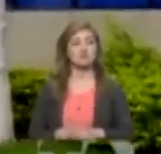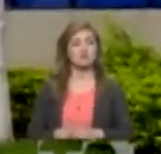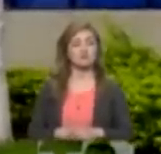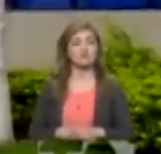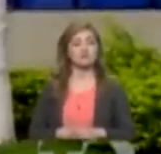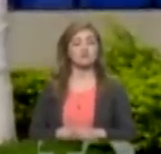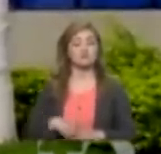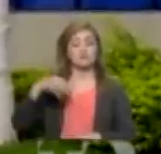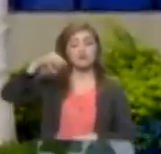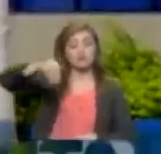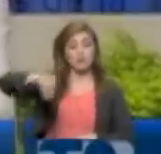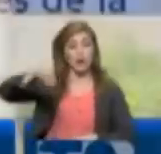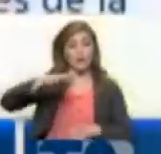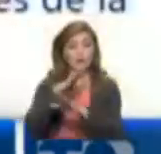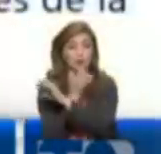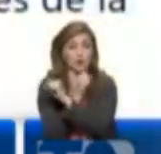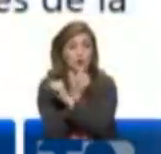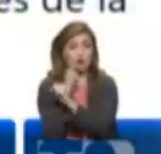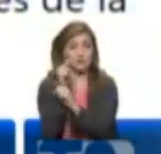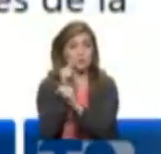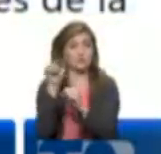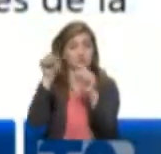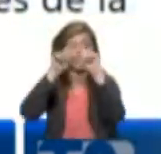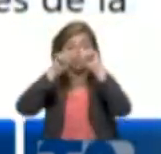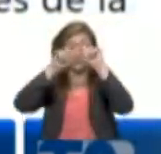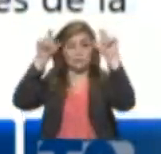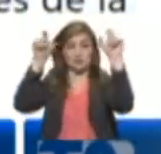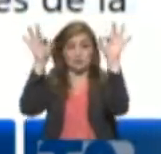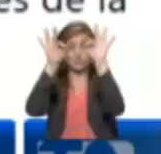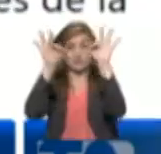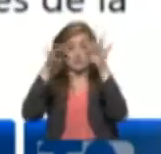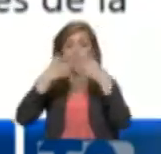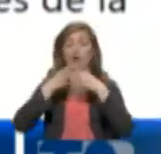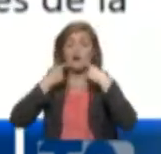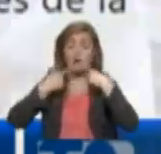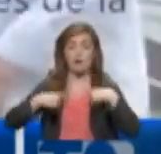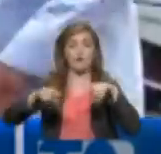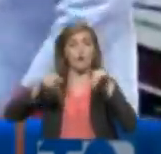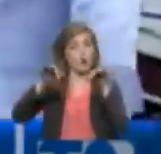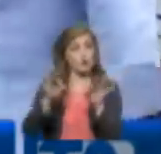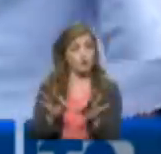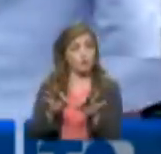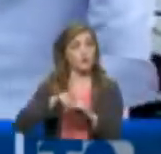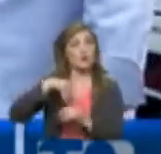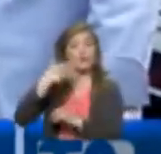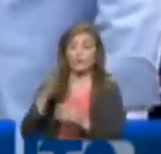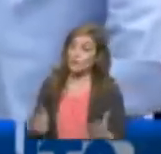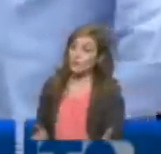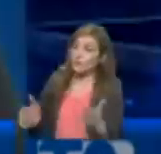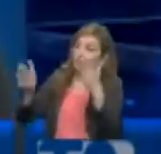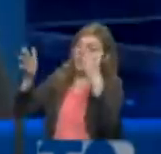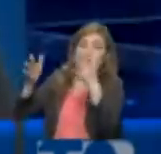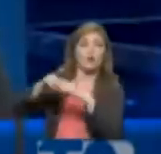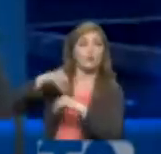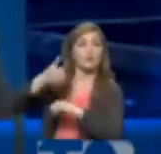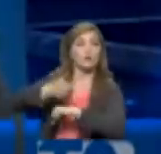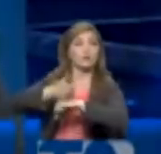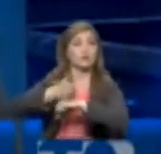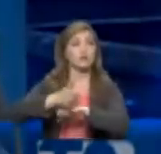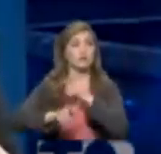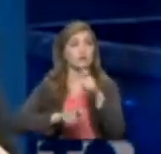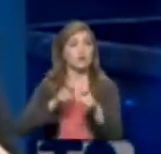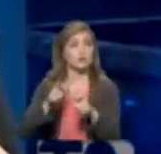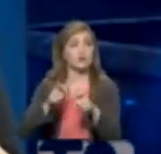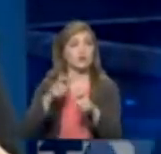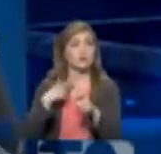lo que este martes por la noche es en él informaba vía twitter lo confirmaba en los exteriores de la empresa en guayaquil una autoridad en ningún cliente va a